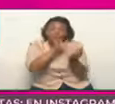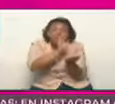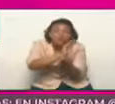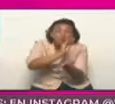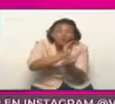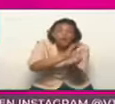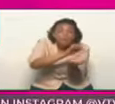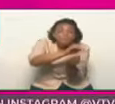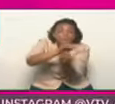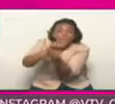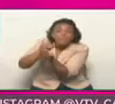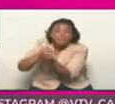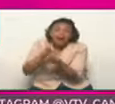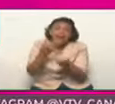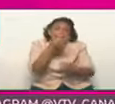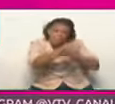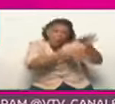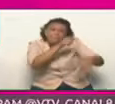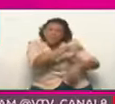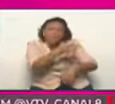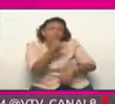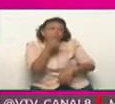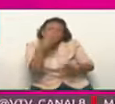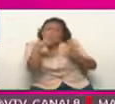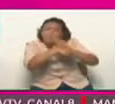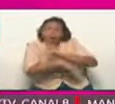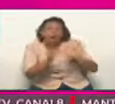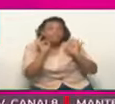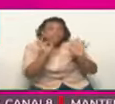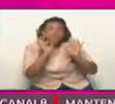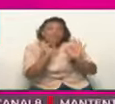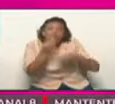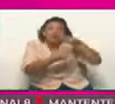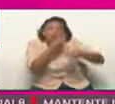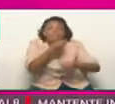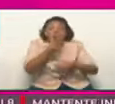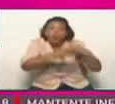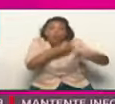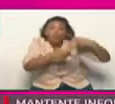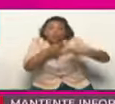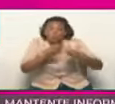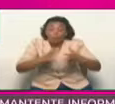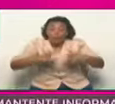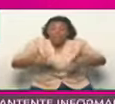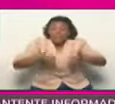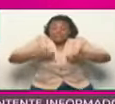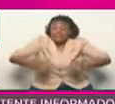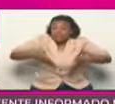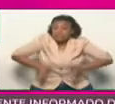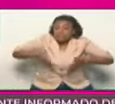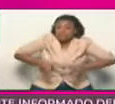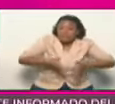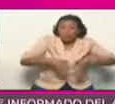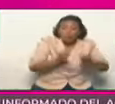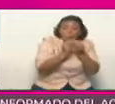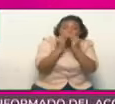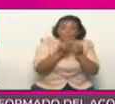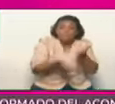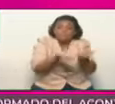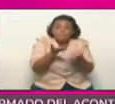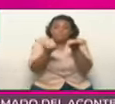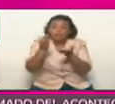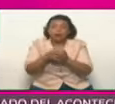marinos y él le va a hablar un poco más especializado este proceso. Profesor Freites